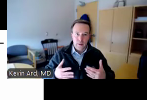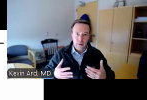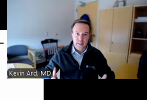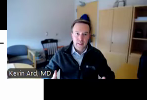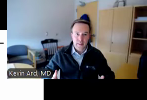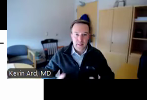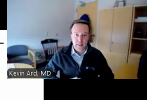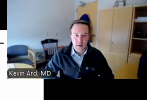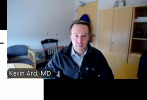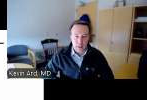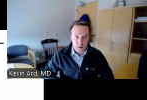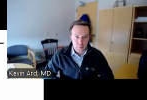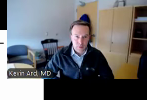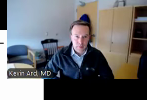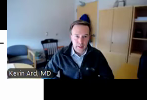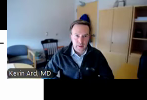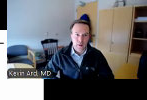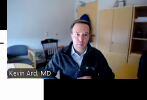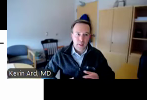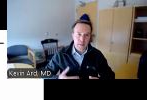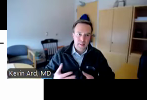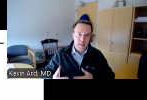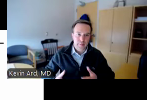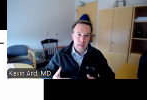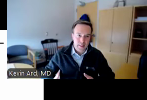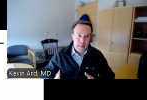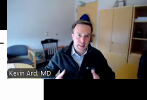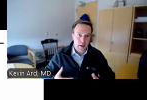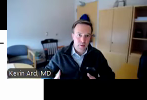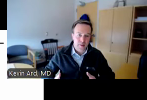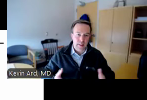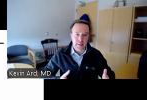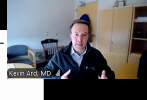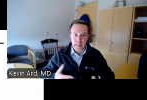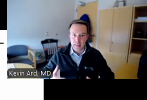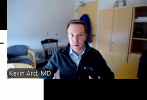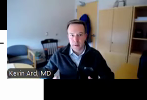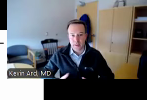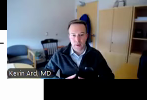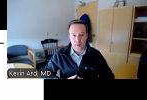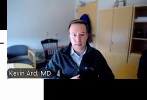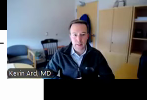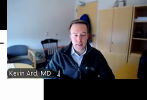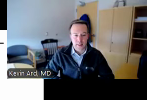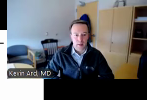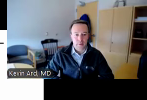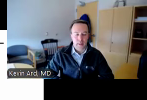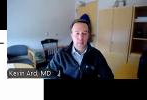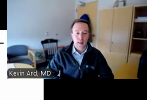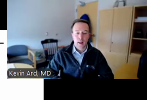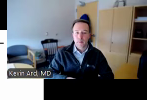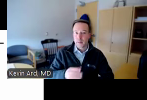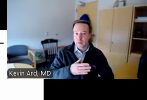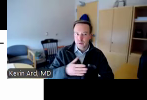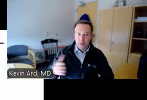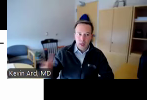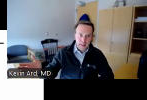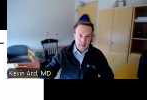esa temporada de riesgo, entonces se puede detener el tratamiento con el PrEP y se puede reiniciar si hay